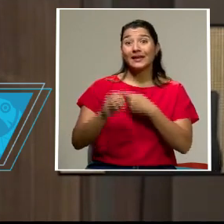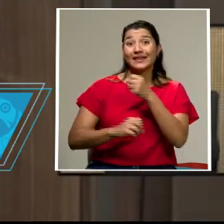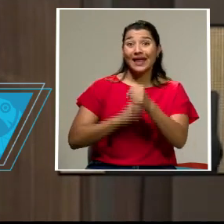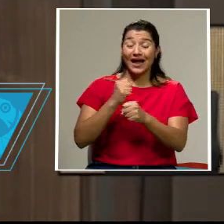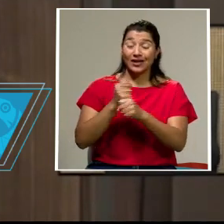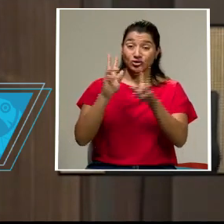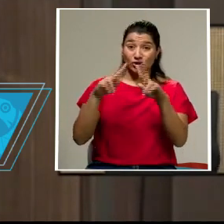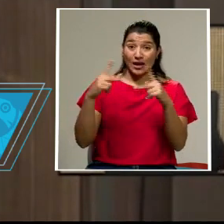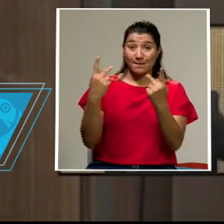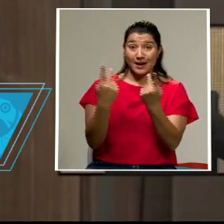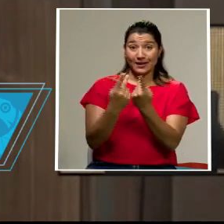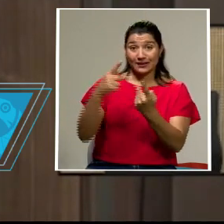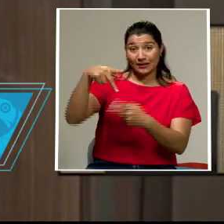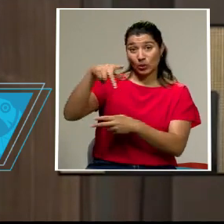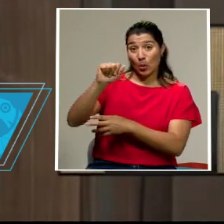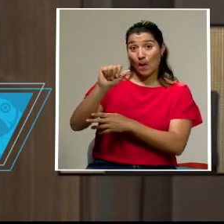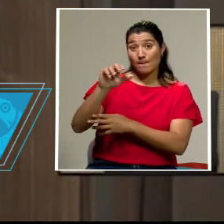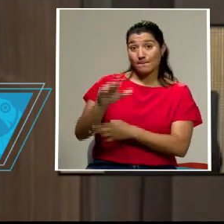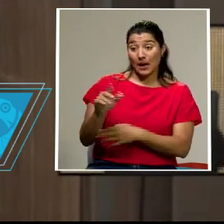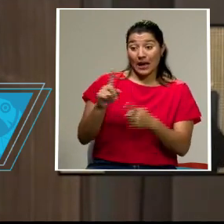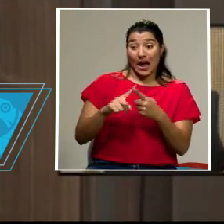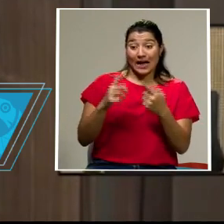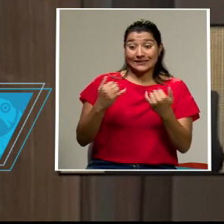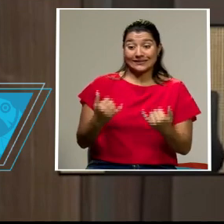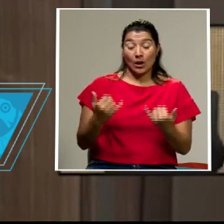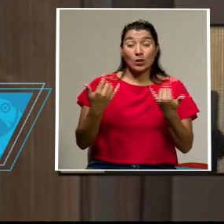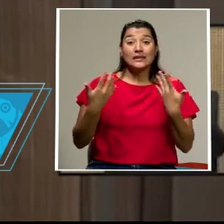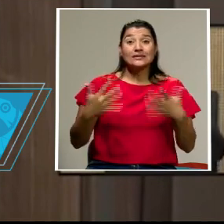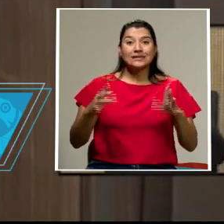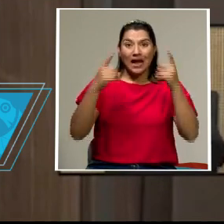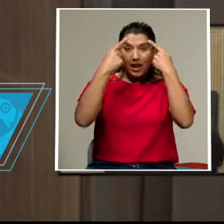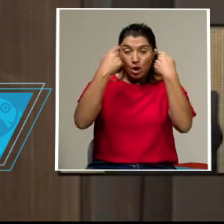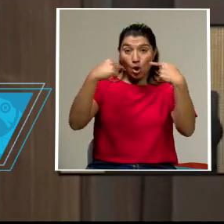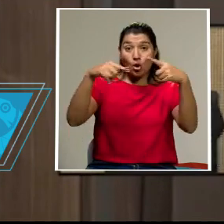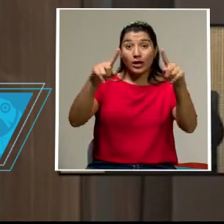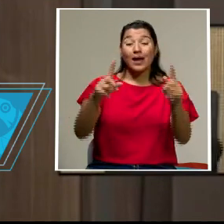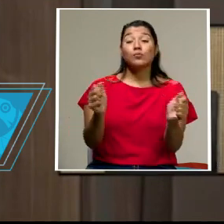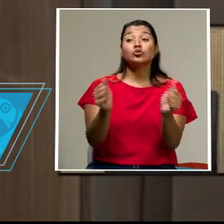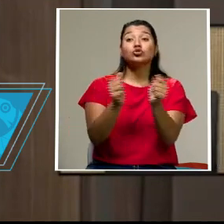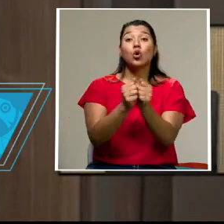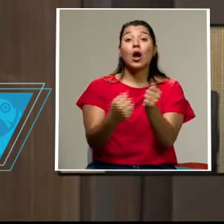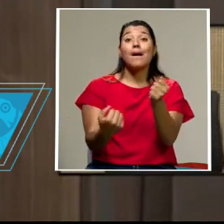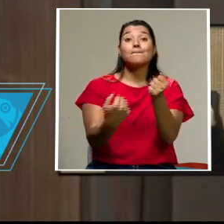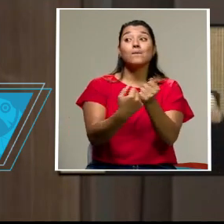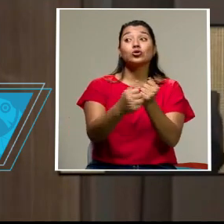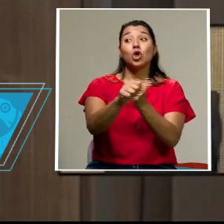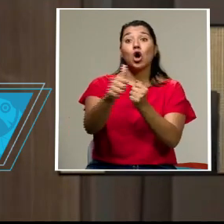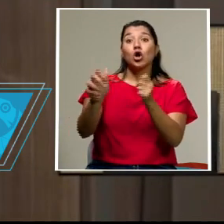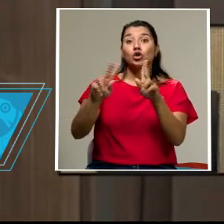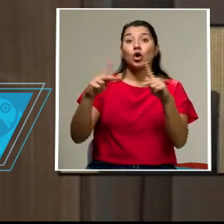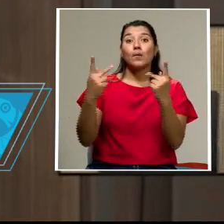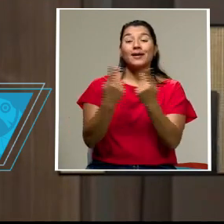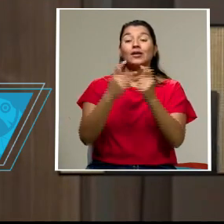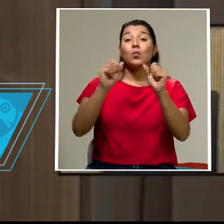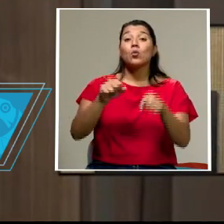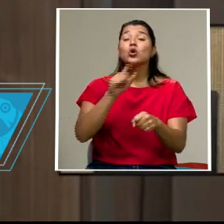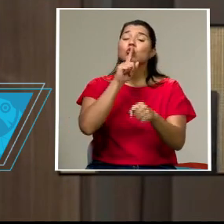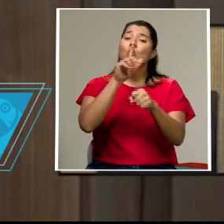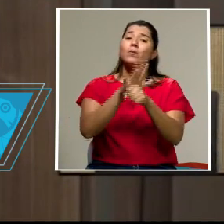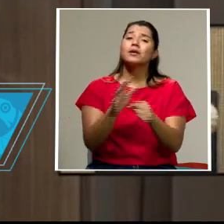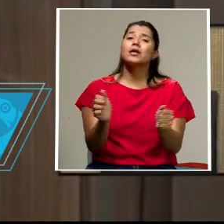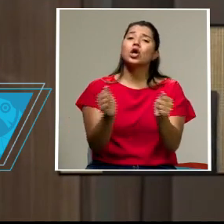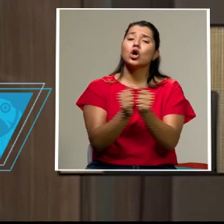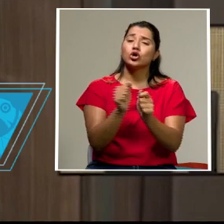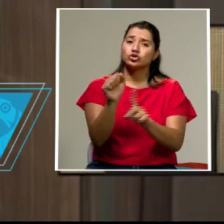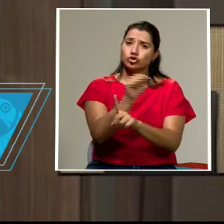Ciudadana, estamos finalmente logrando, con la participación de otras fracciones legislativas, cumplir con la ciudadanía con un compromiso